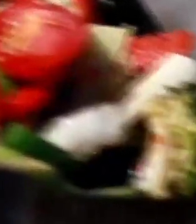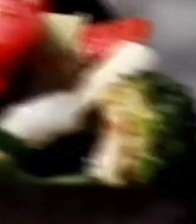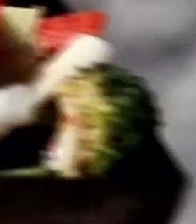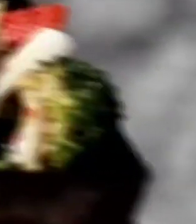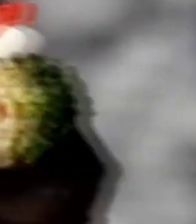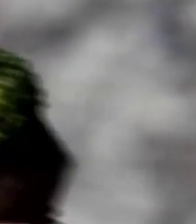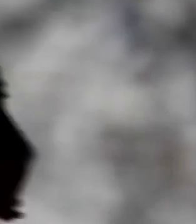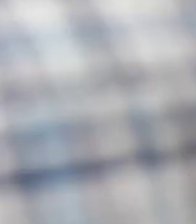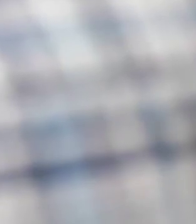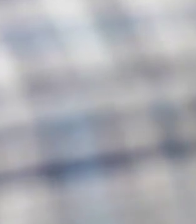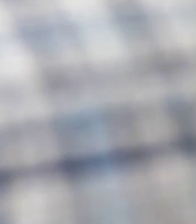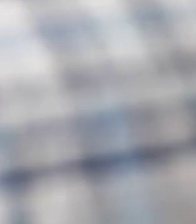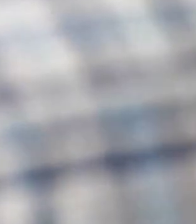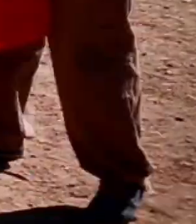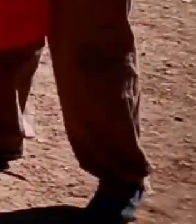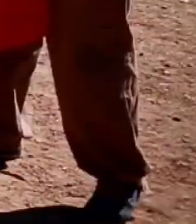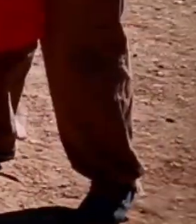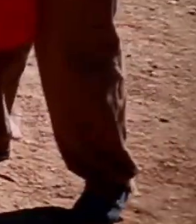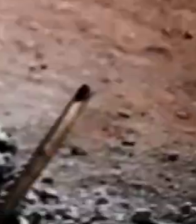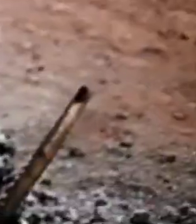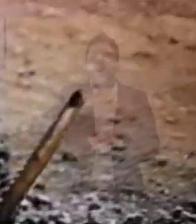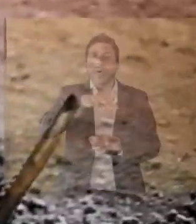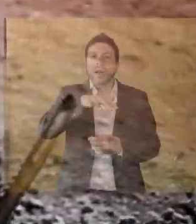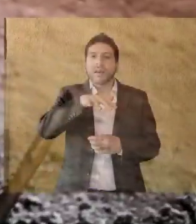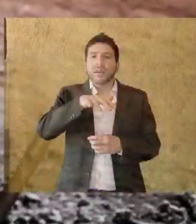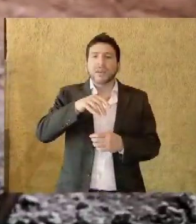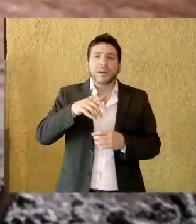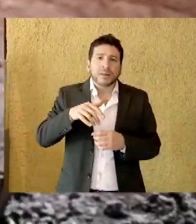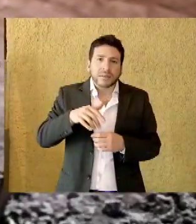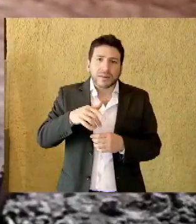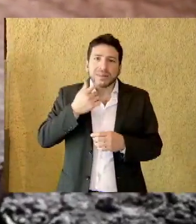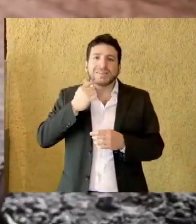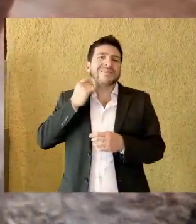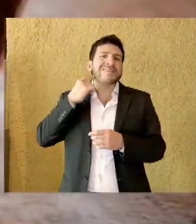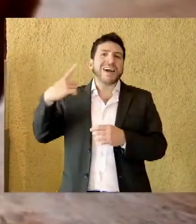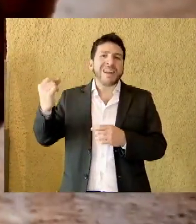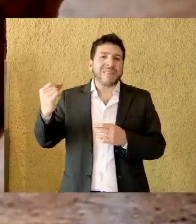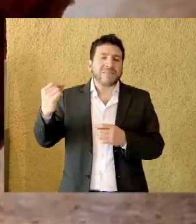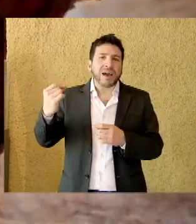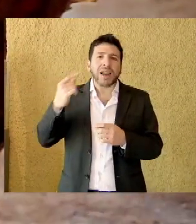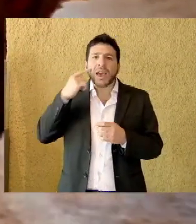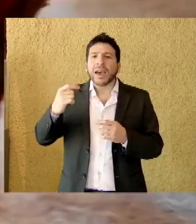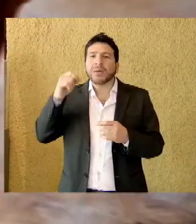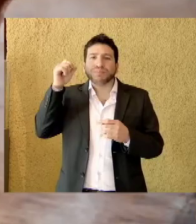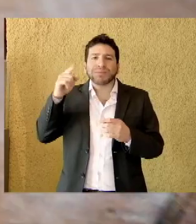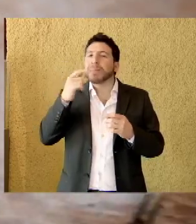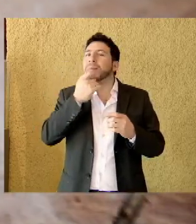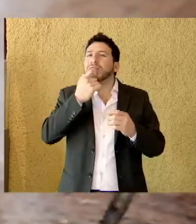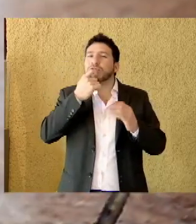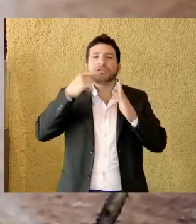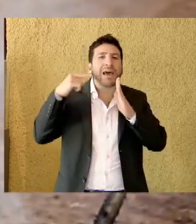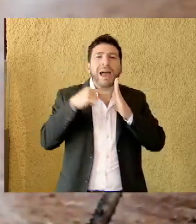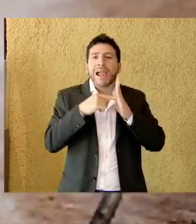General Alvear, la tierra de los rincones que enamoran. San Rafael, el corazón de Mendoza